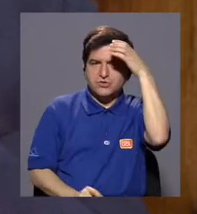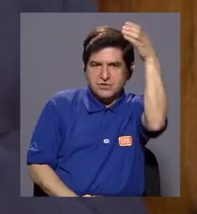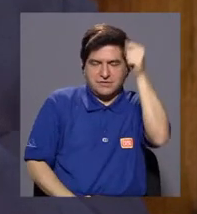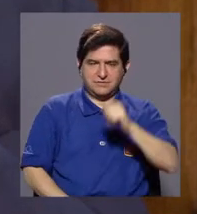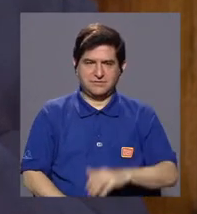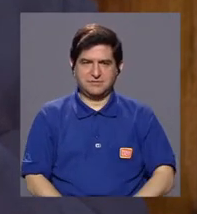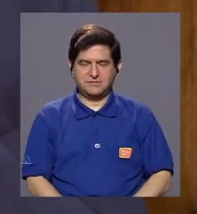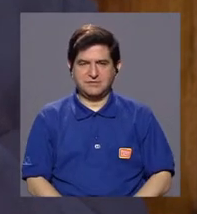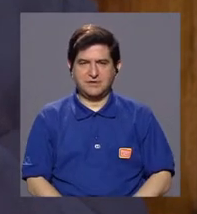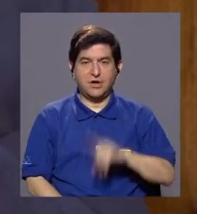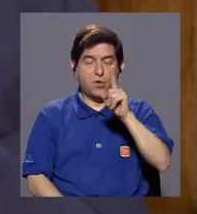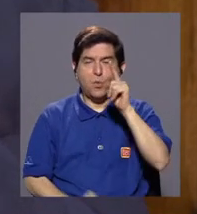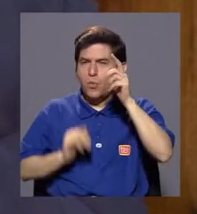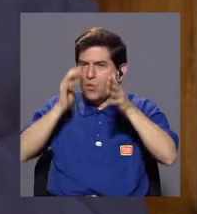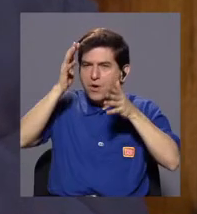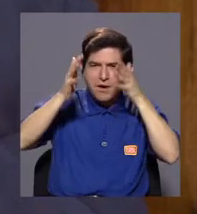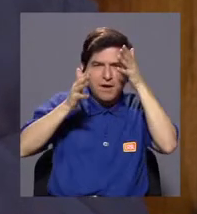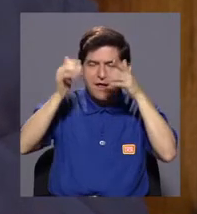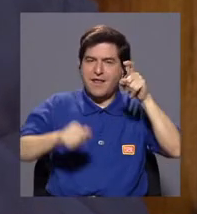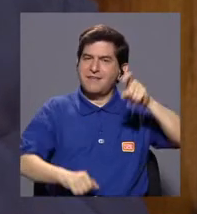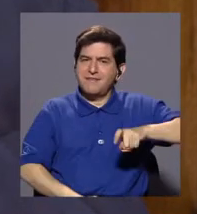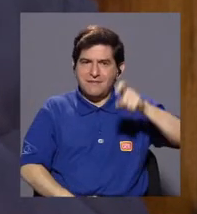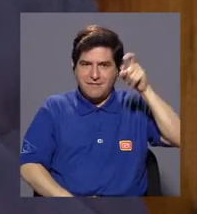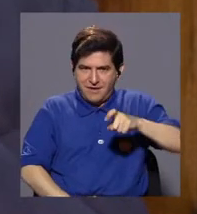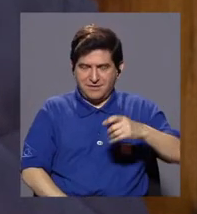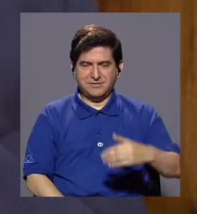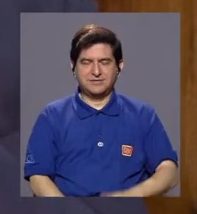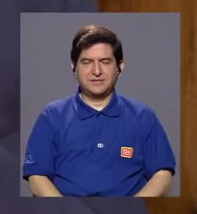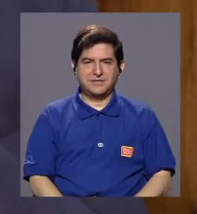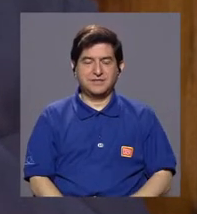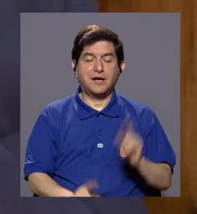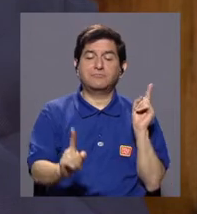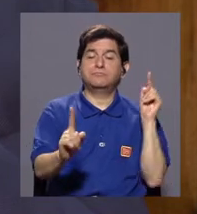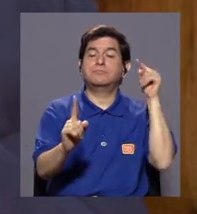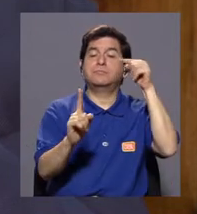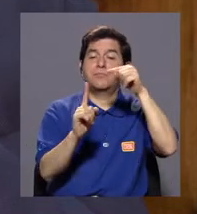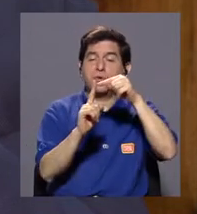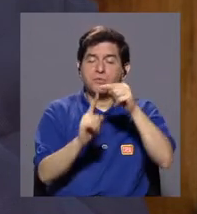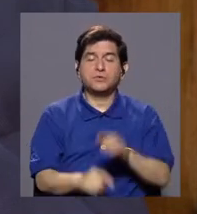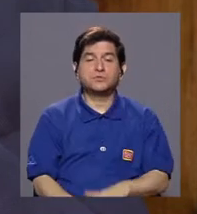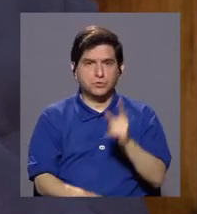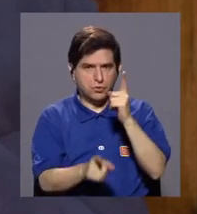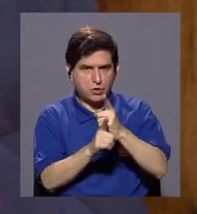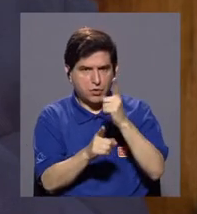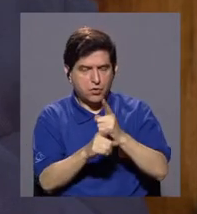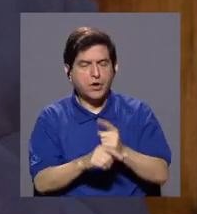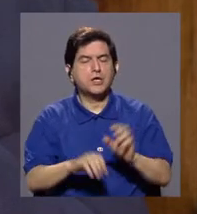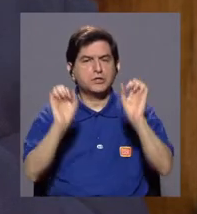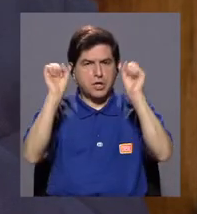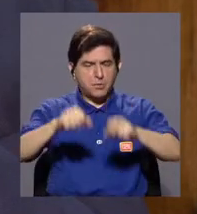una creación que debe tener como propósito y efectivamente puede tener como